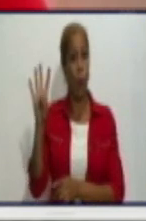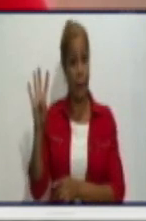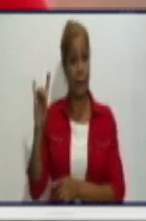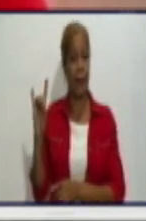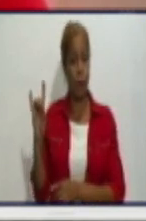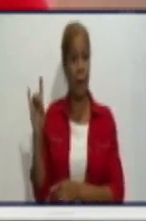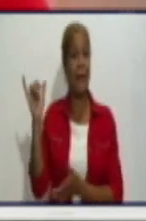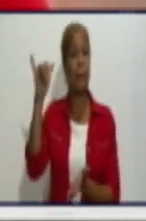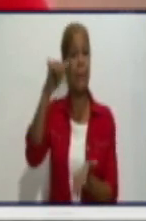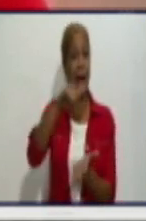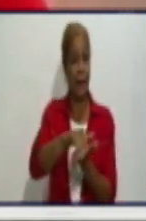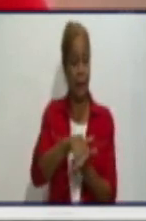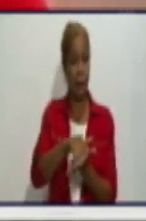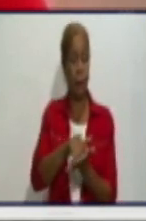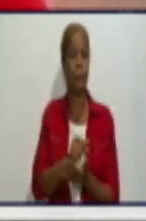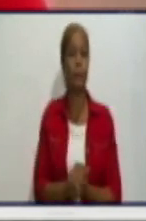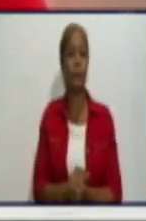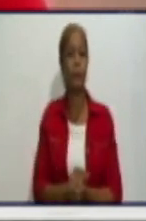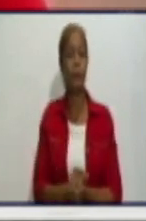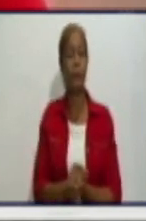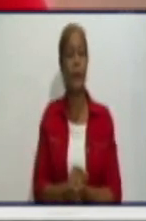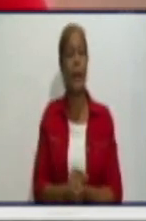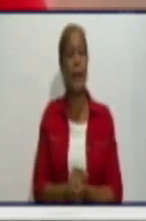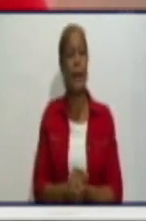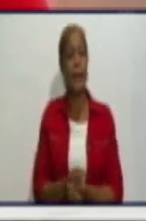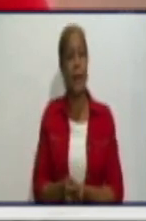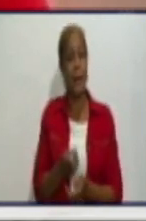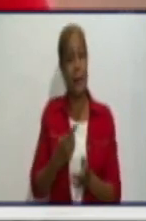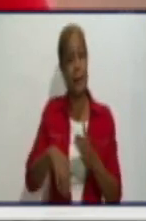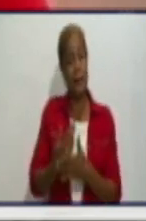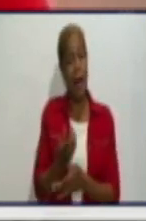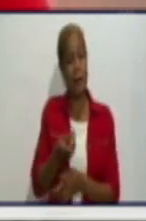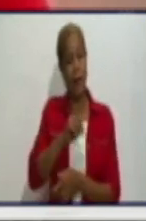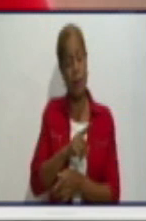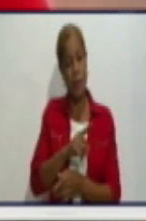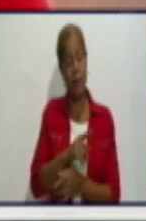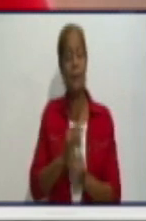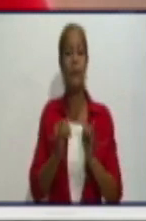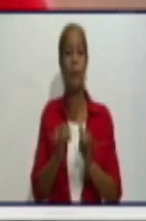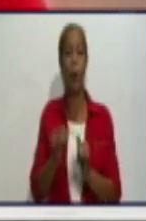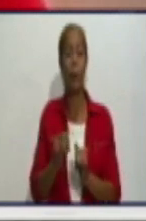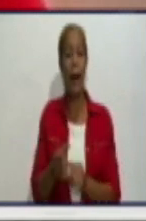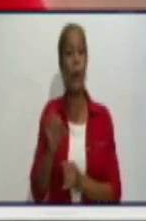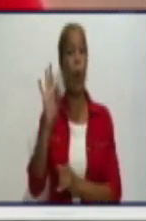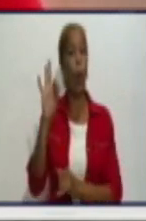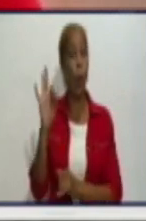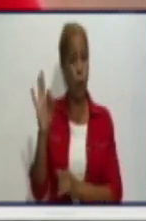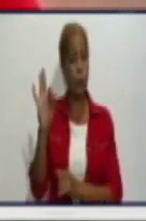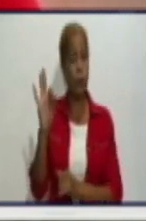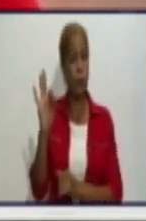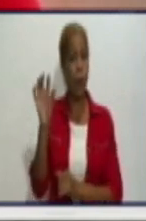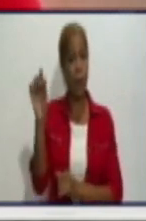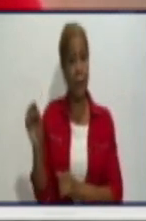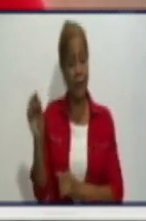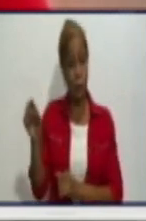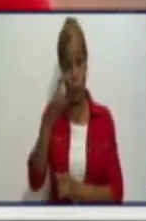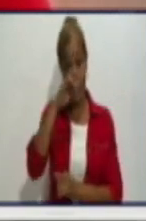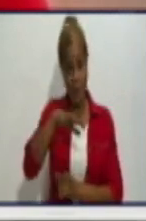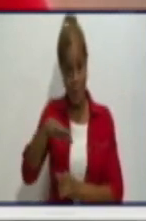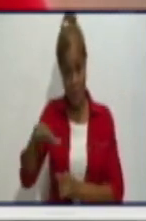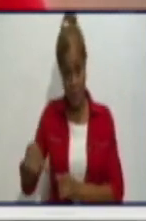viajeros en las últimas 24 horas se reportaron 8 en pacientes en la edad pediátrica se